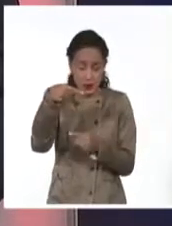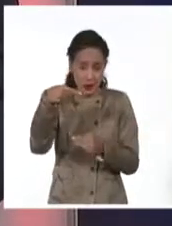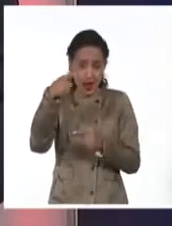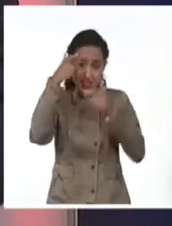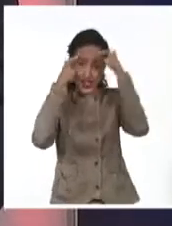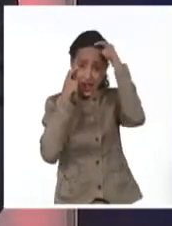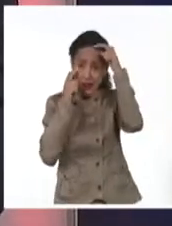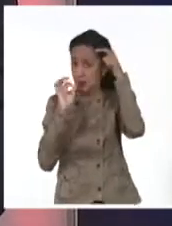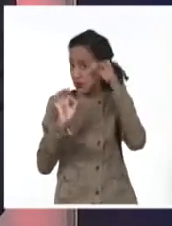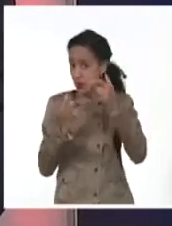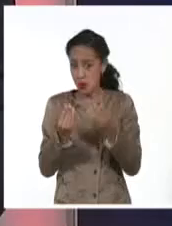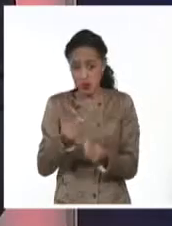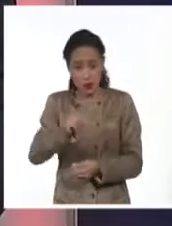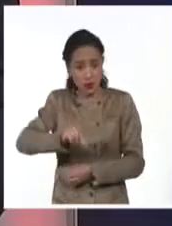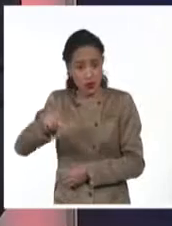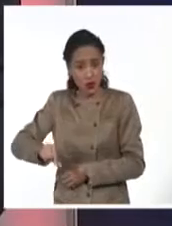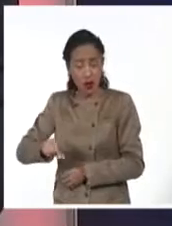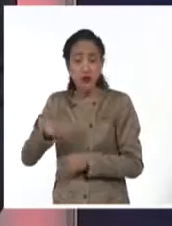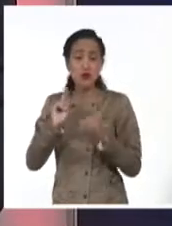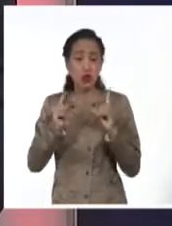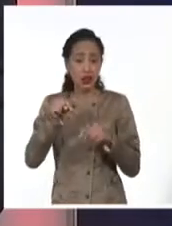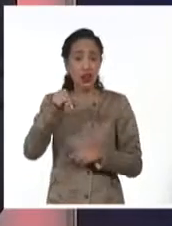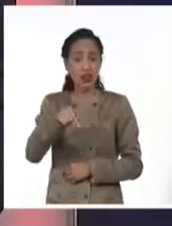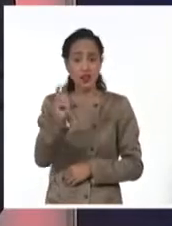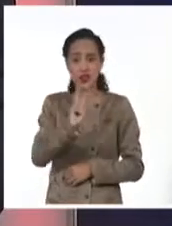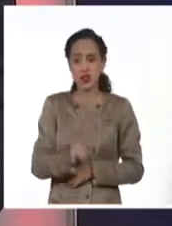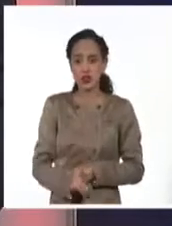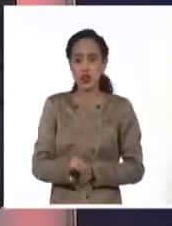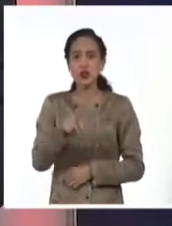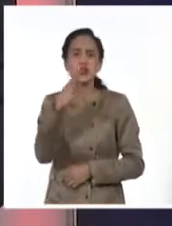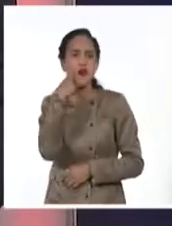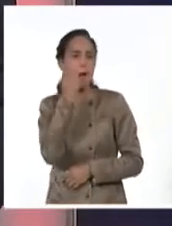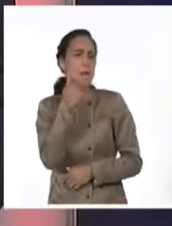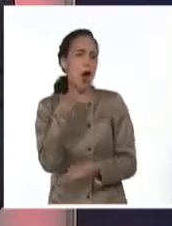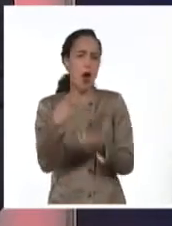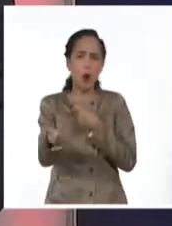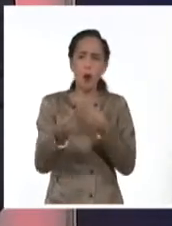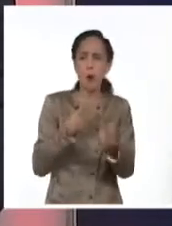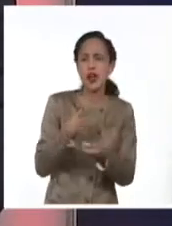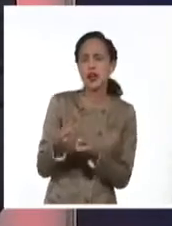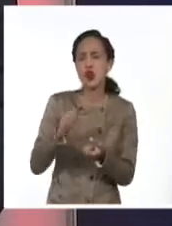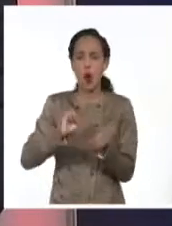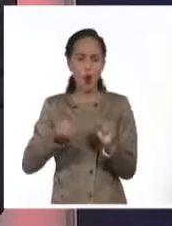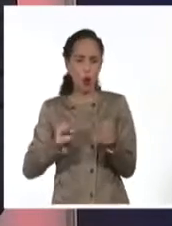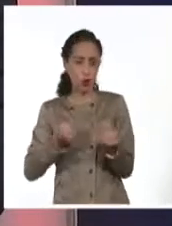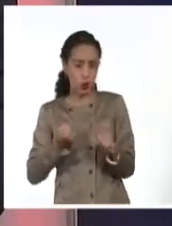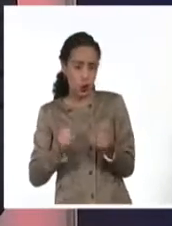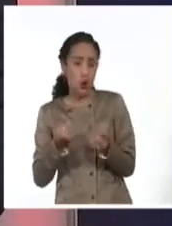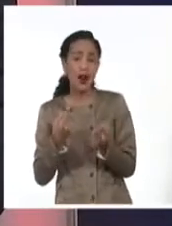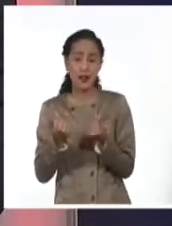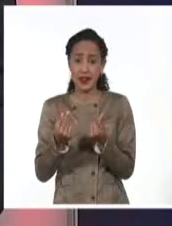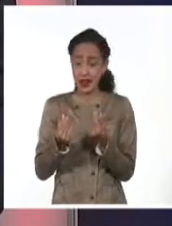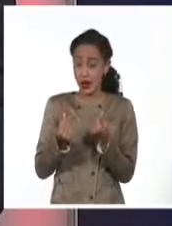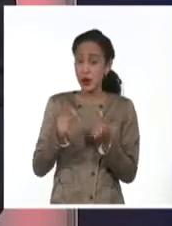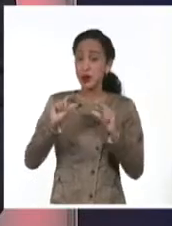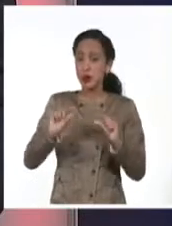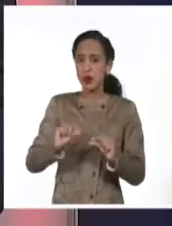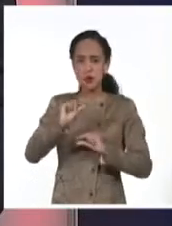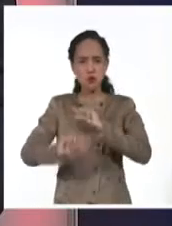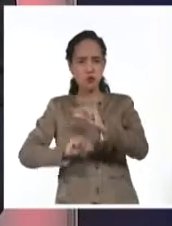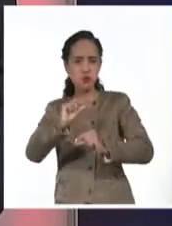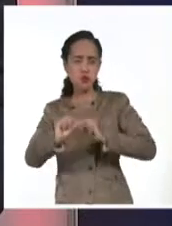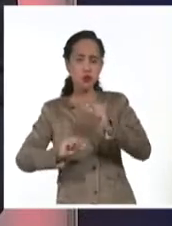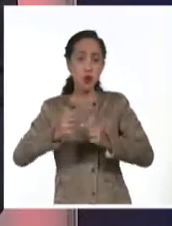incluso muestra cierto despegue económico, se nota un mayor comercio, la inflación más controlada y una paulatina recuperación